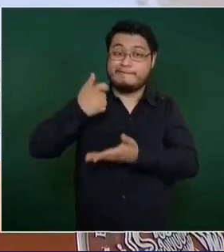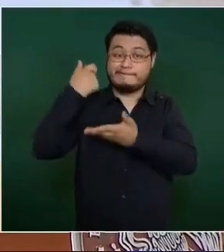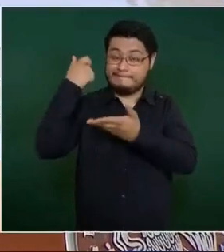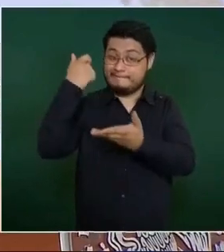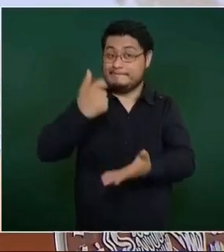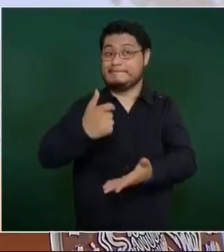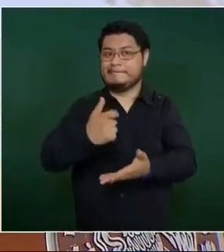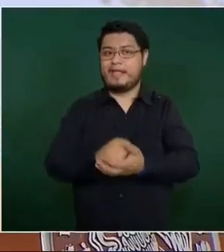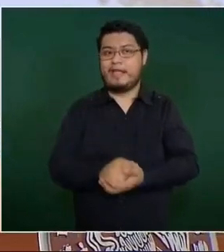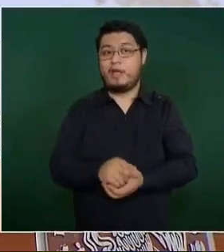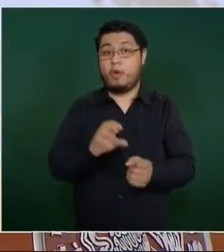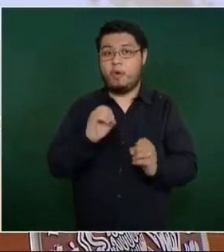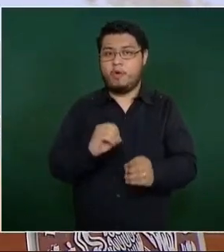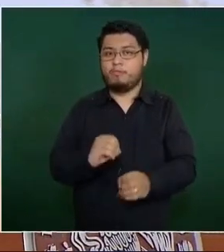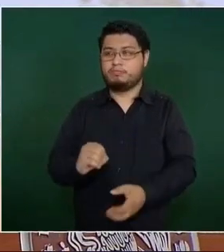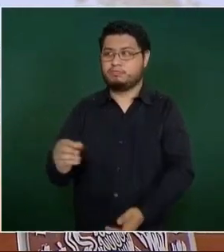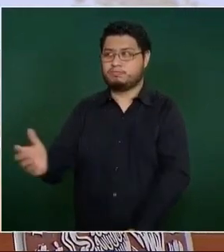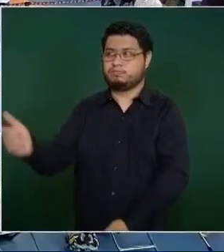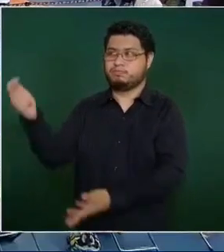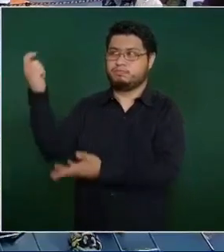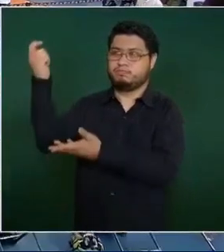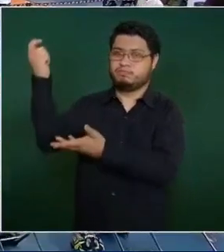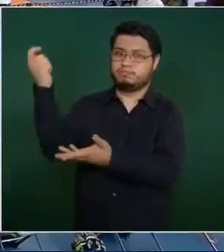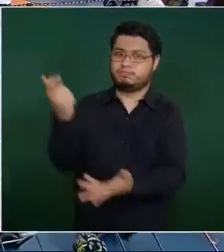o el moche grande.